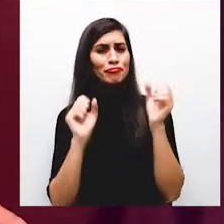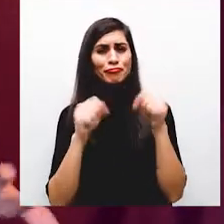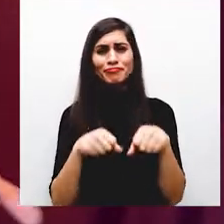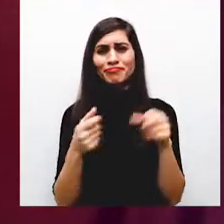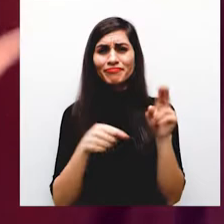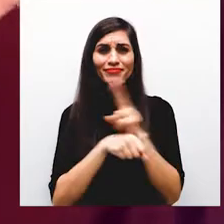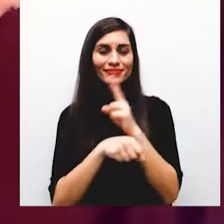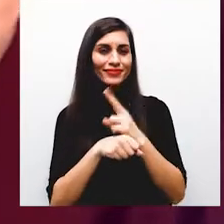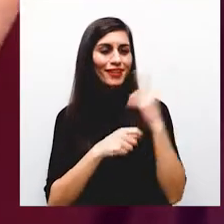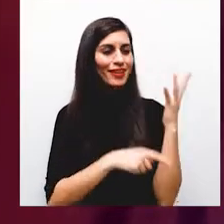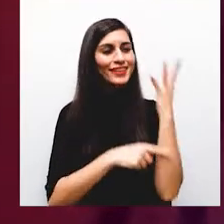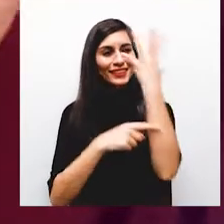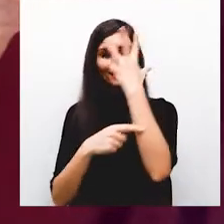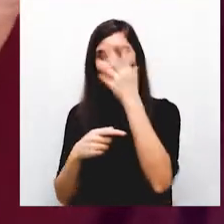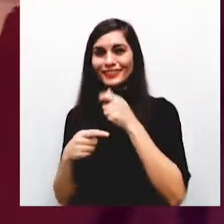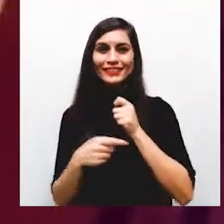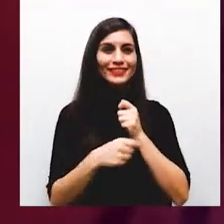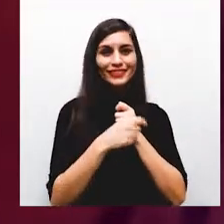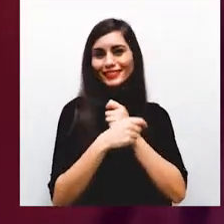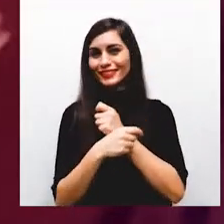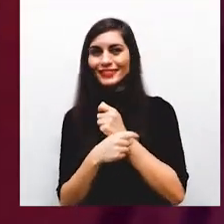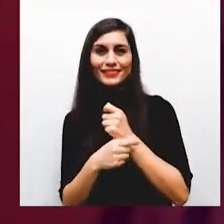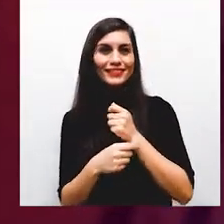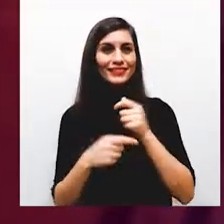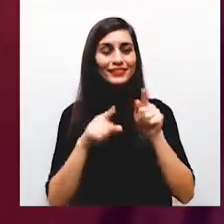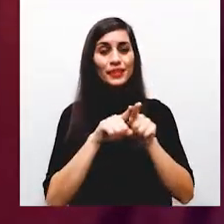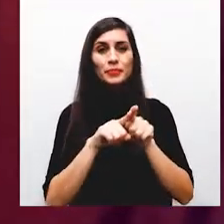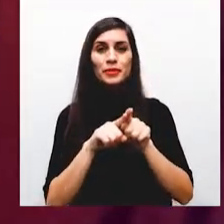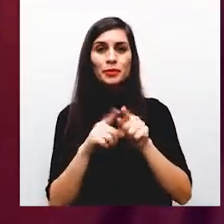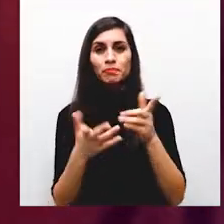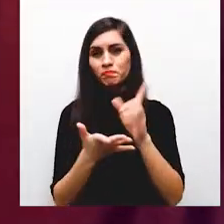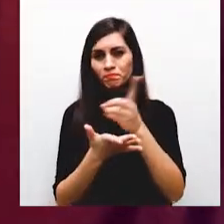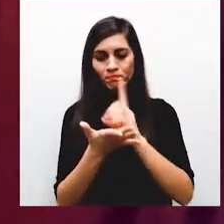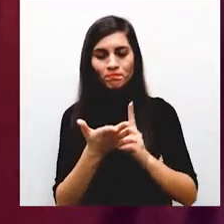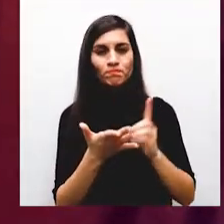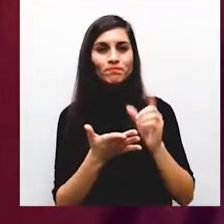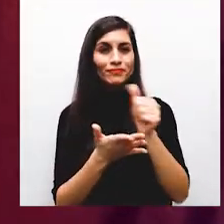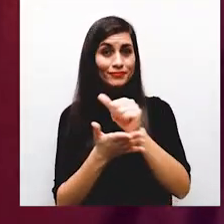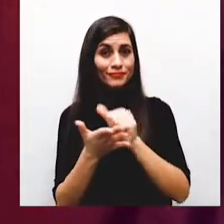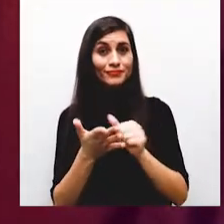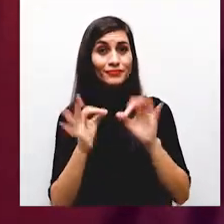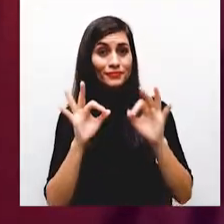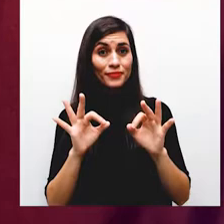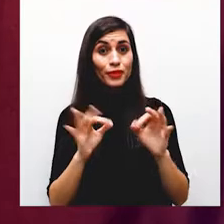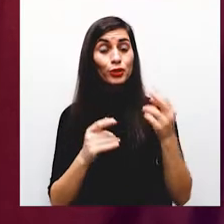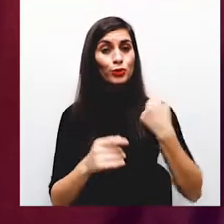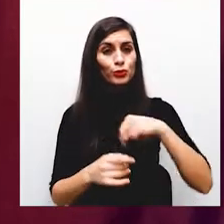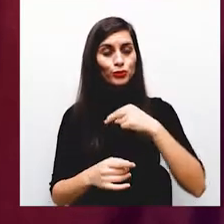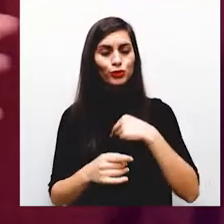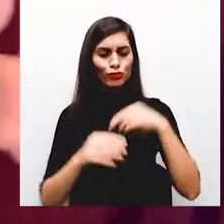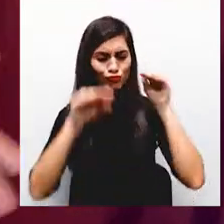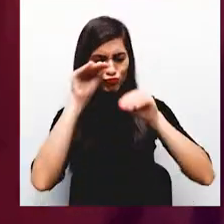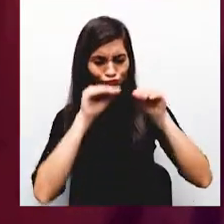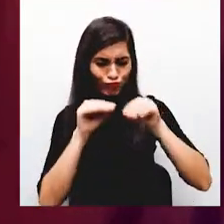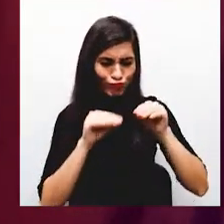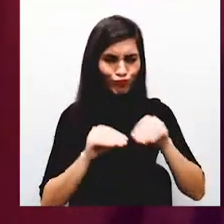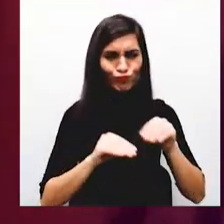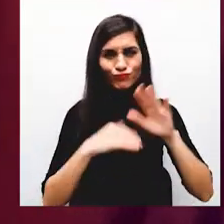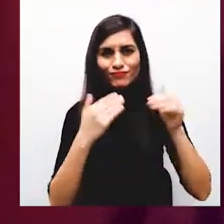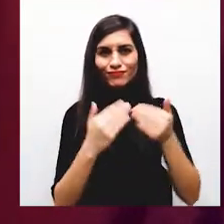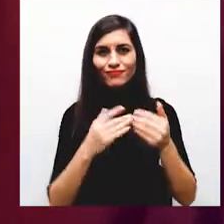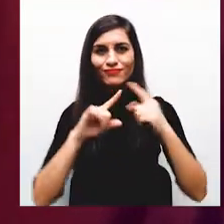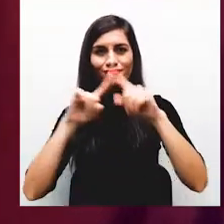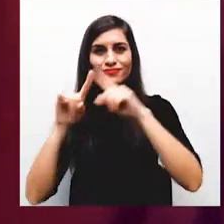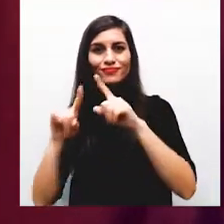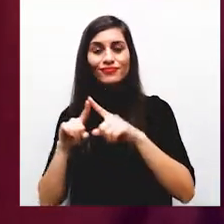utilizar, ya sea para disfrazarse o también las pueden utilizar como obras de arte. Lo más importante es que pongamos toda nuestra